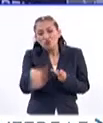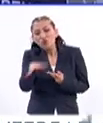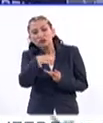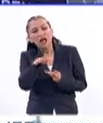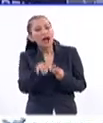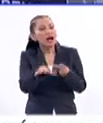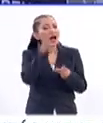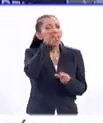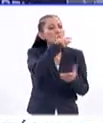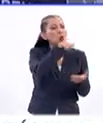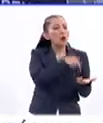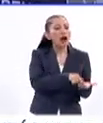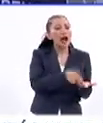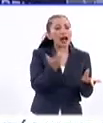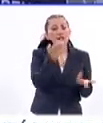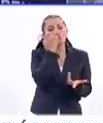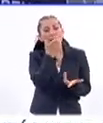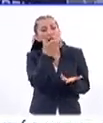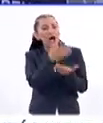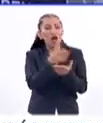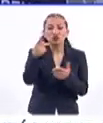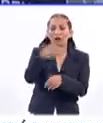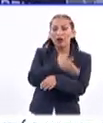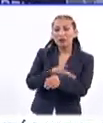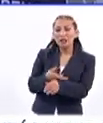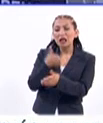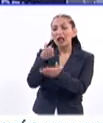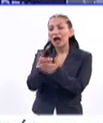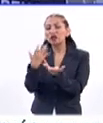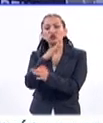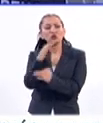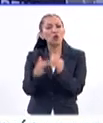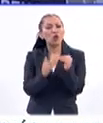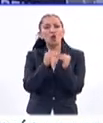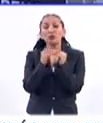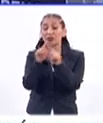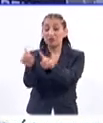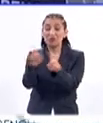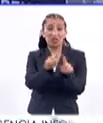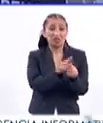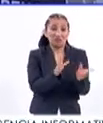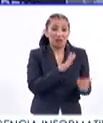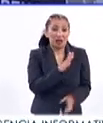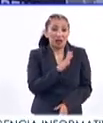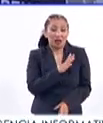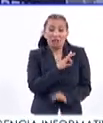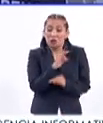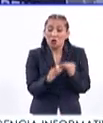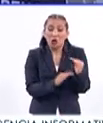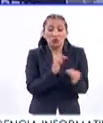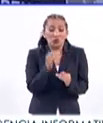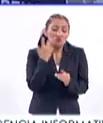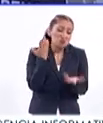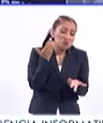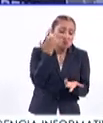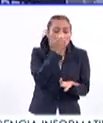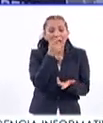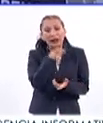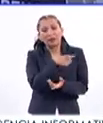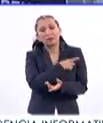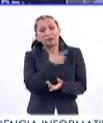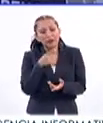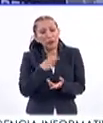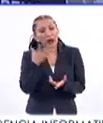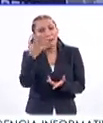busquen encontrar un lugar, ¿no? En su escuela, en su familia, que todos tenemos diferencias, ¿no? Y que todos por una u otra razón tenemos